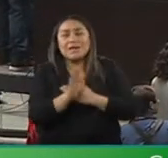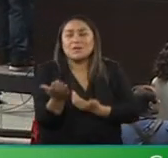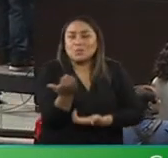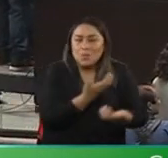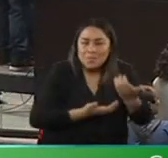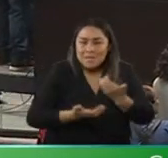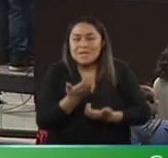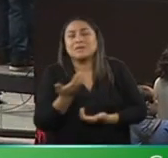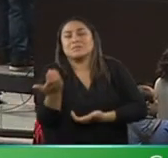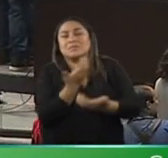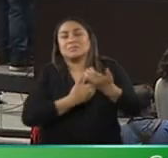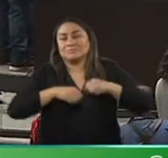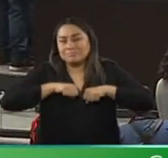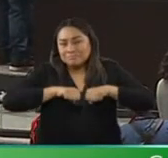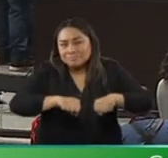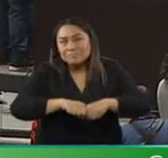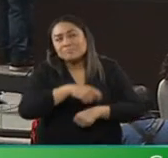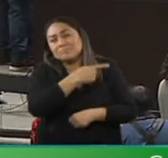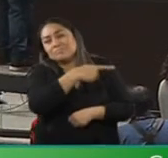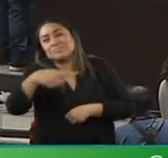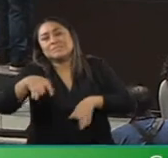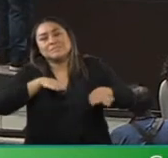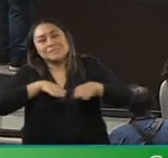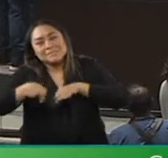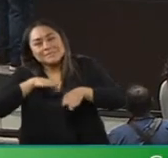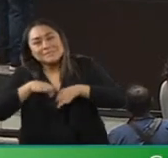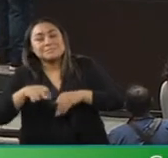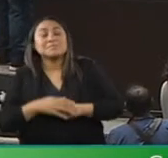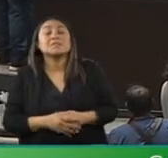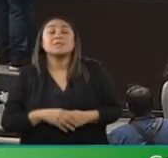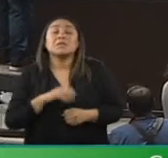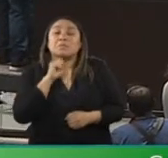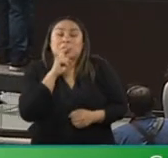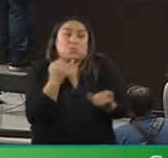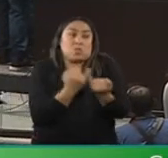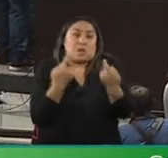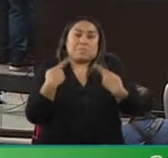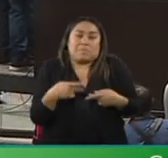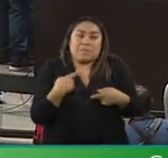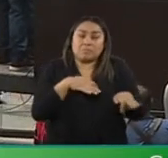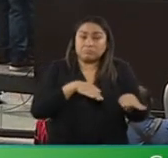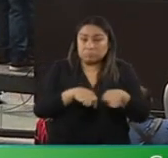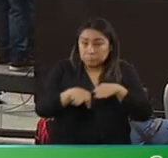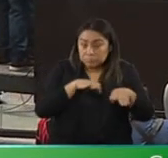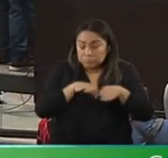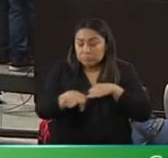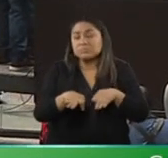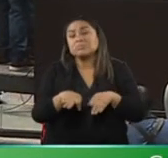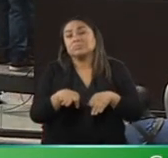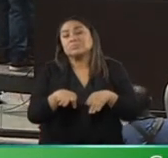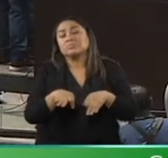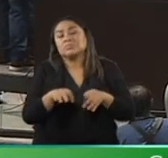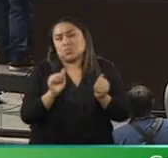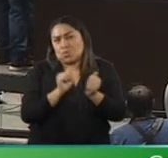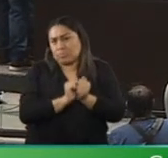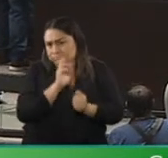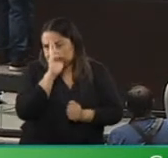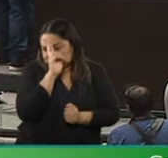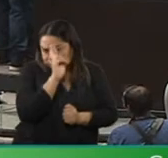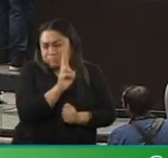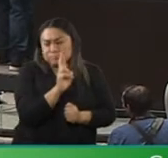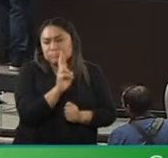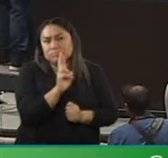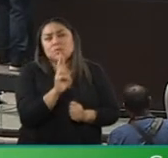centros comerciales, que son empleados y empleadas del hogar, y mucho más trabajadores que ahora tendrán una jornada más digna